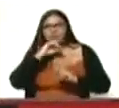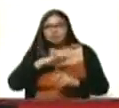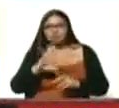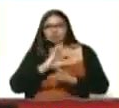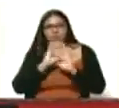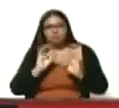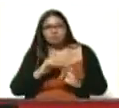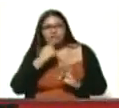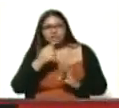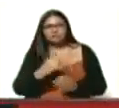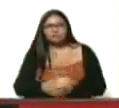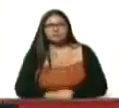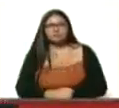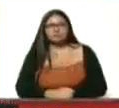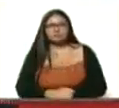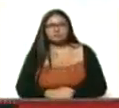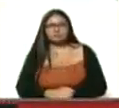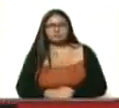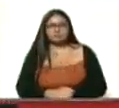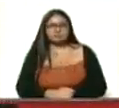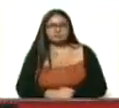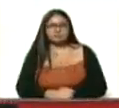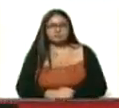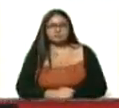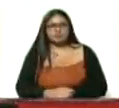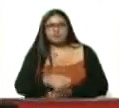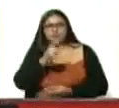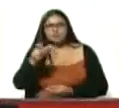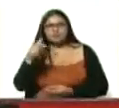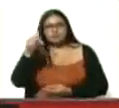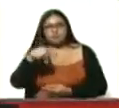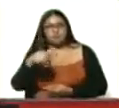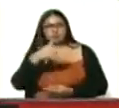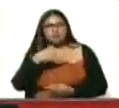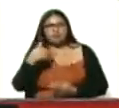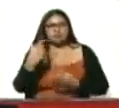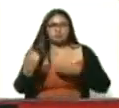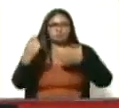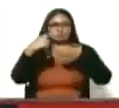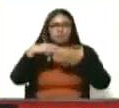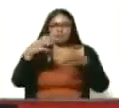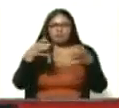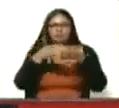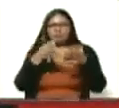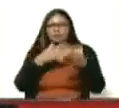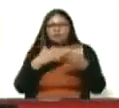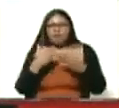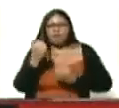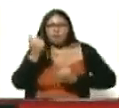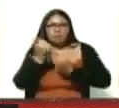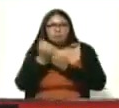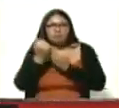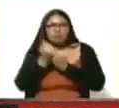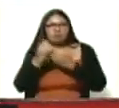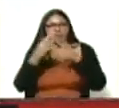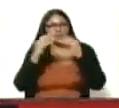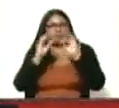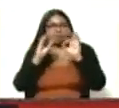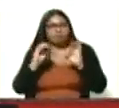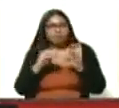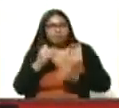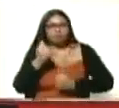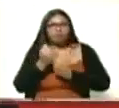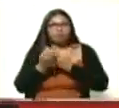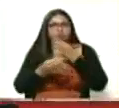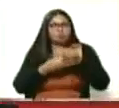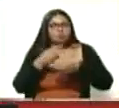como siempre pues lo decimos. Si la gente hoy por hoy quisiera anexarse a ese grupo, quiere contribuir con su granito de arena, con su aporte,